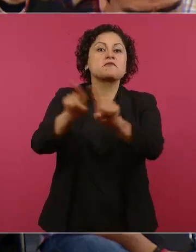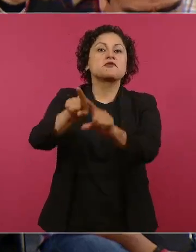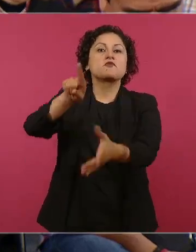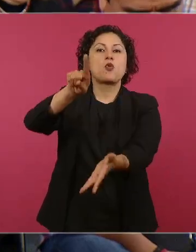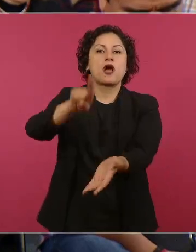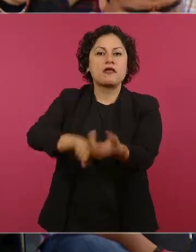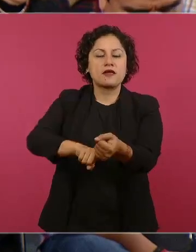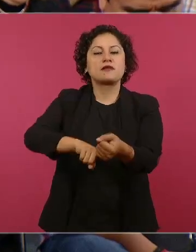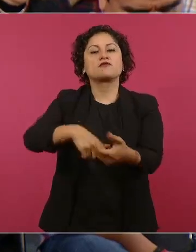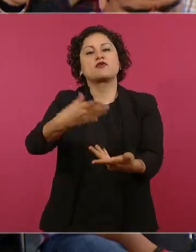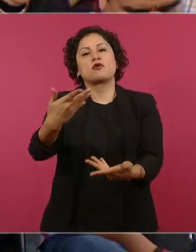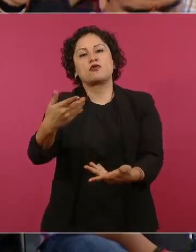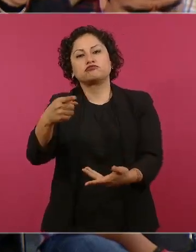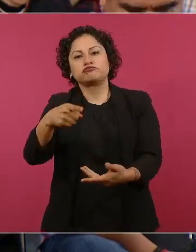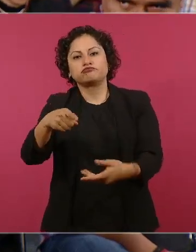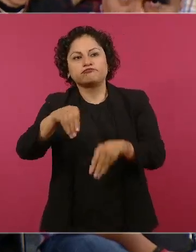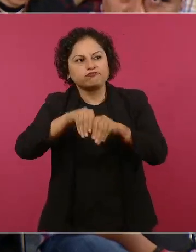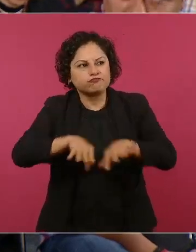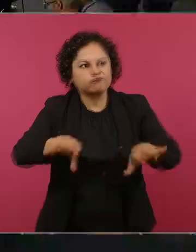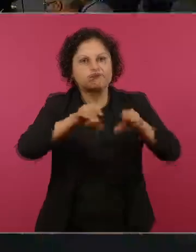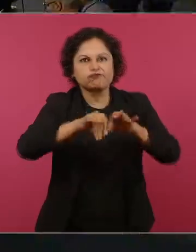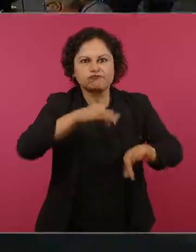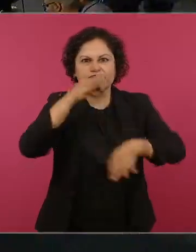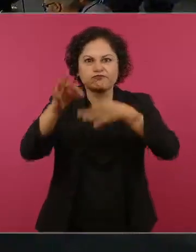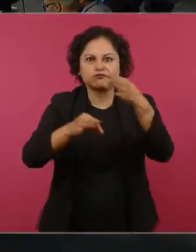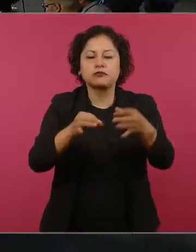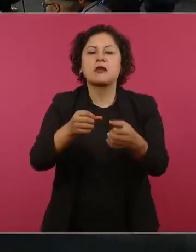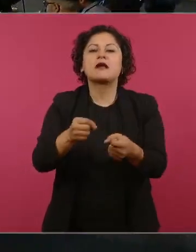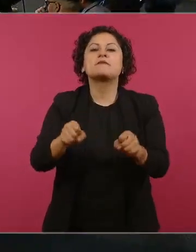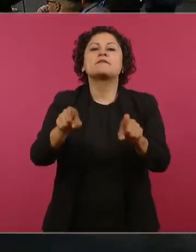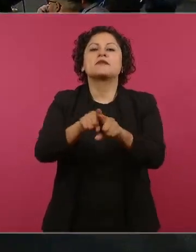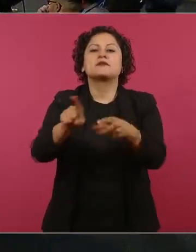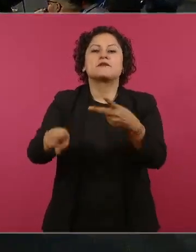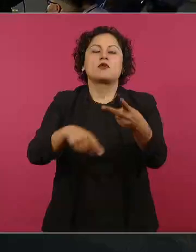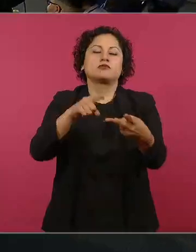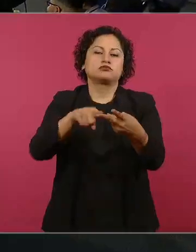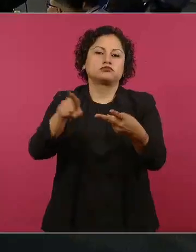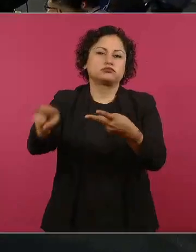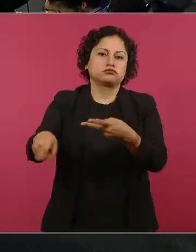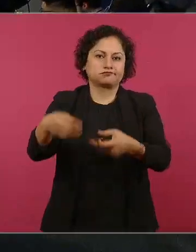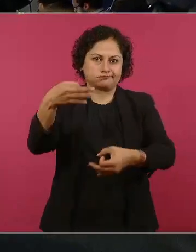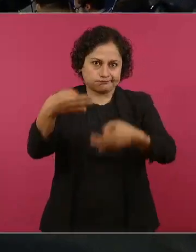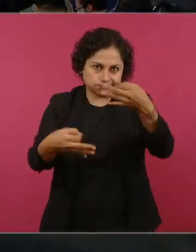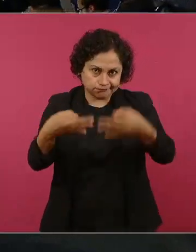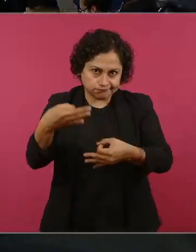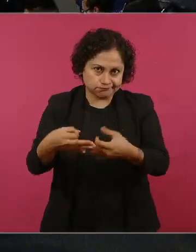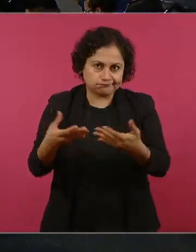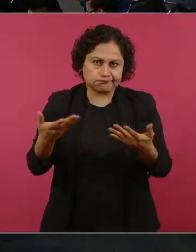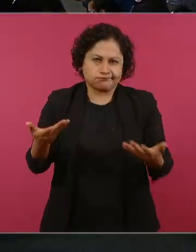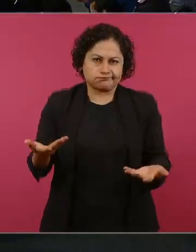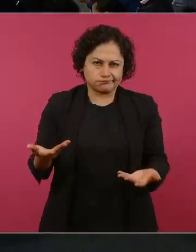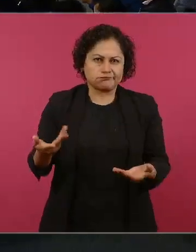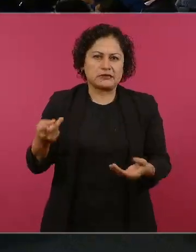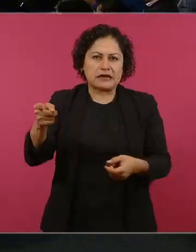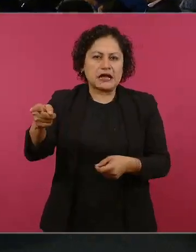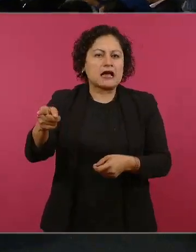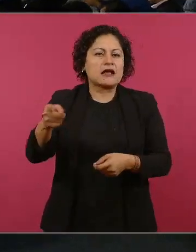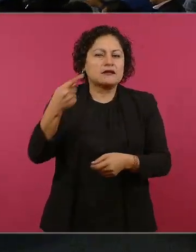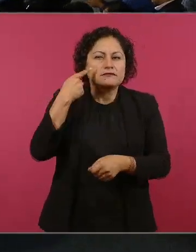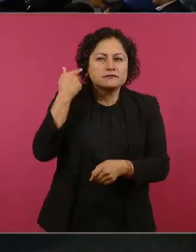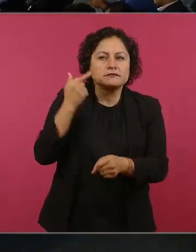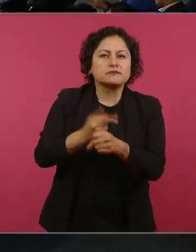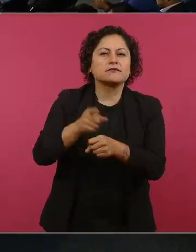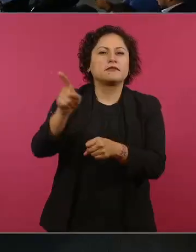es esta pues sistemática manera de impedir tanto las obras públicas como